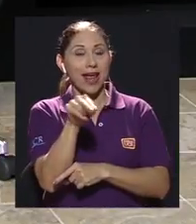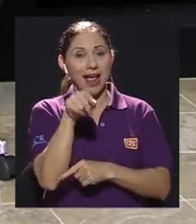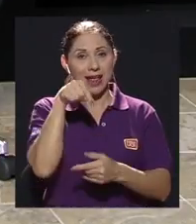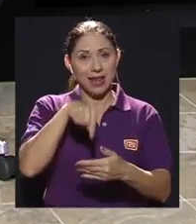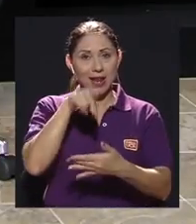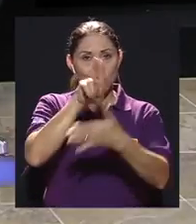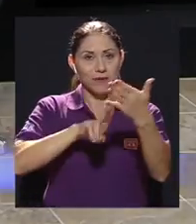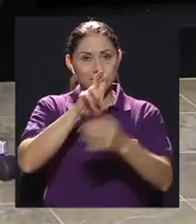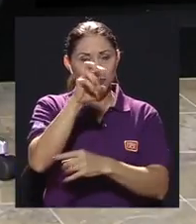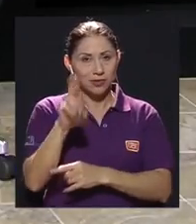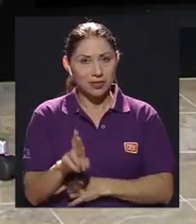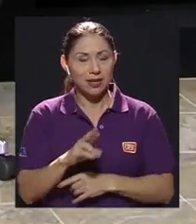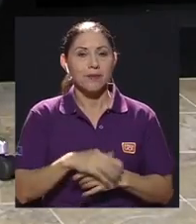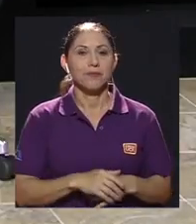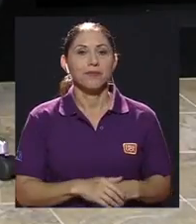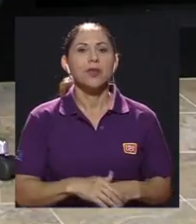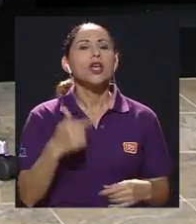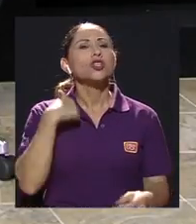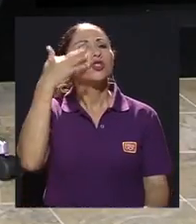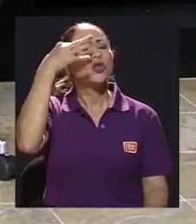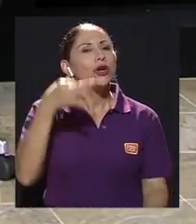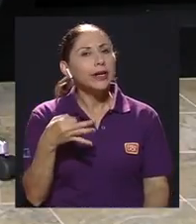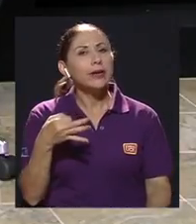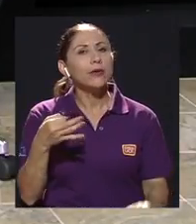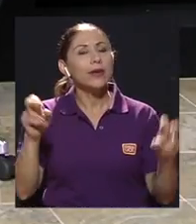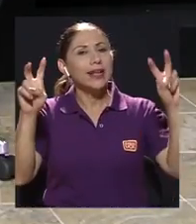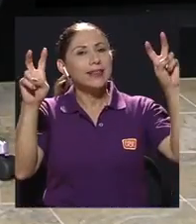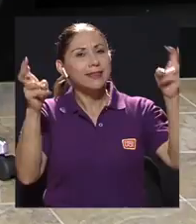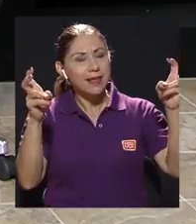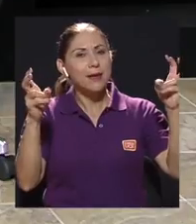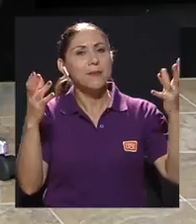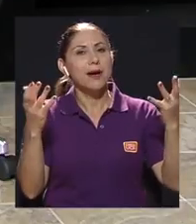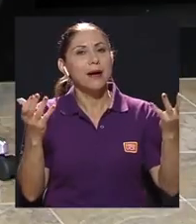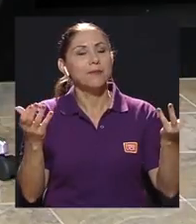Rica? Yo creo que el tema este